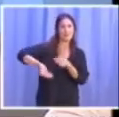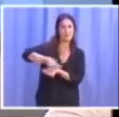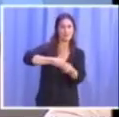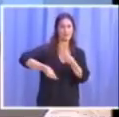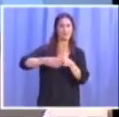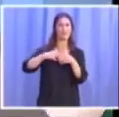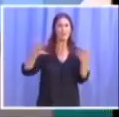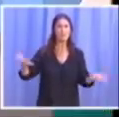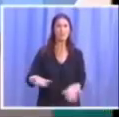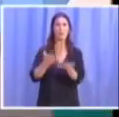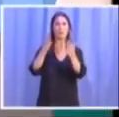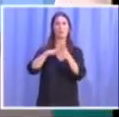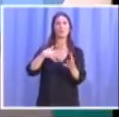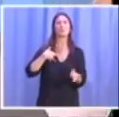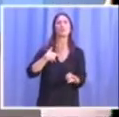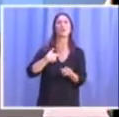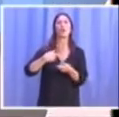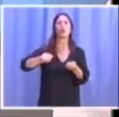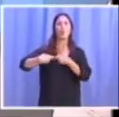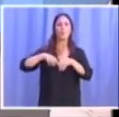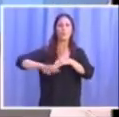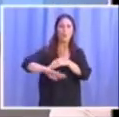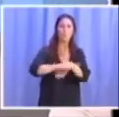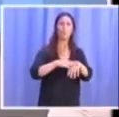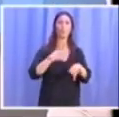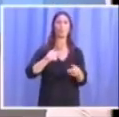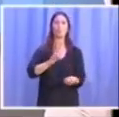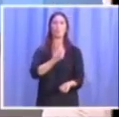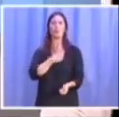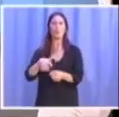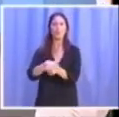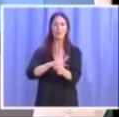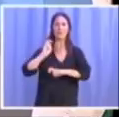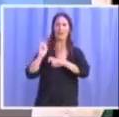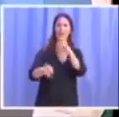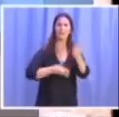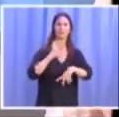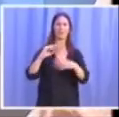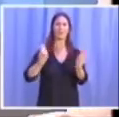potenciar los comercios de proximidad, la policía de barrio, rehabilitación de